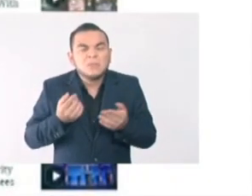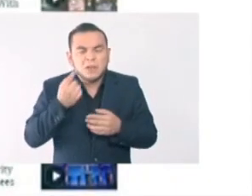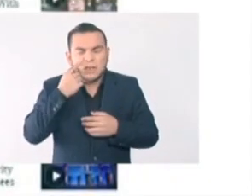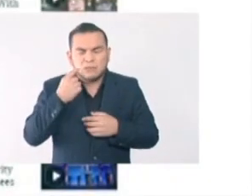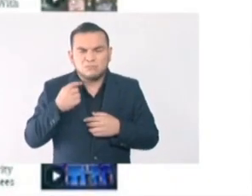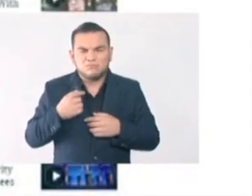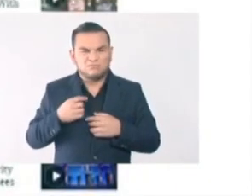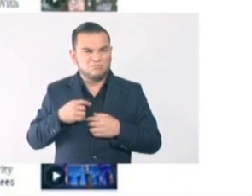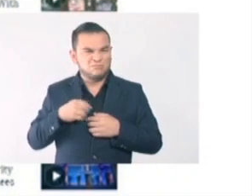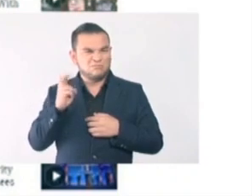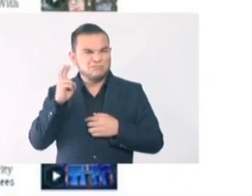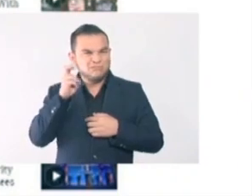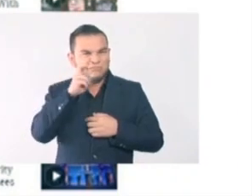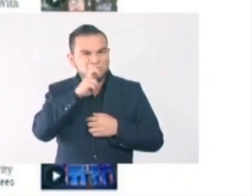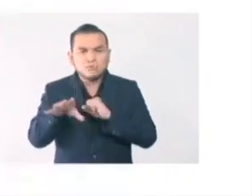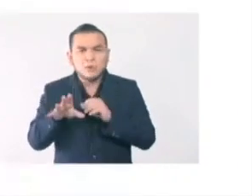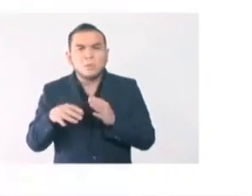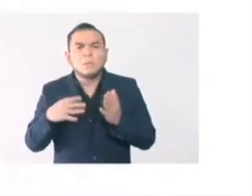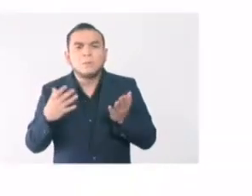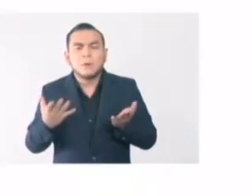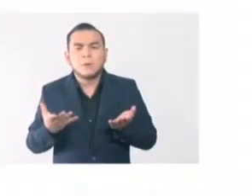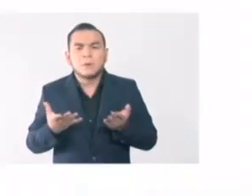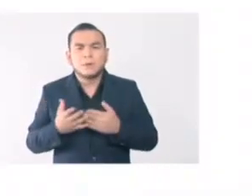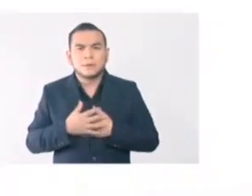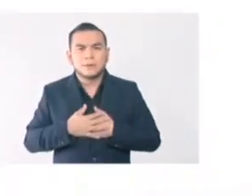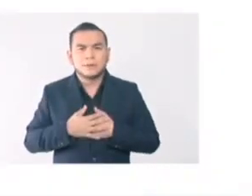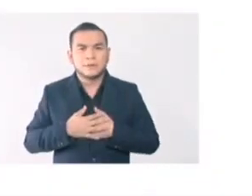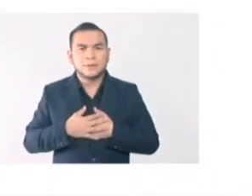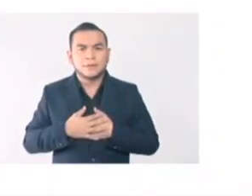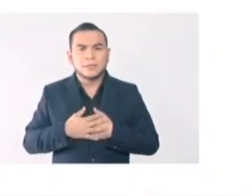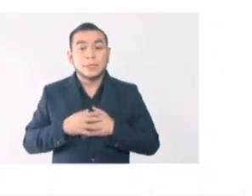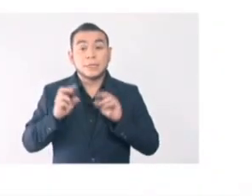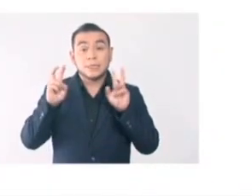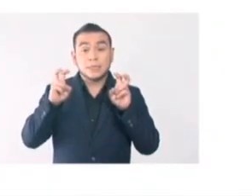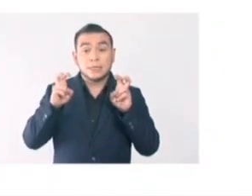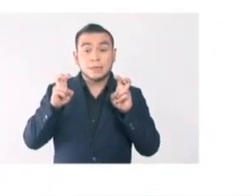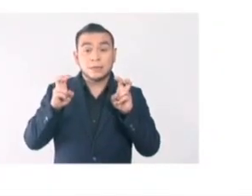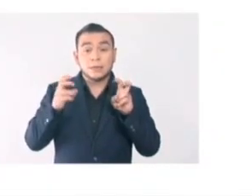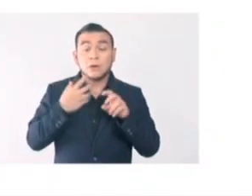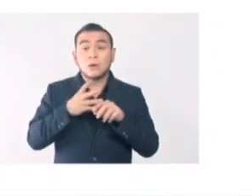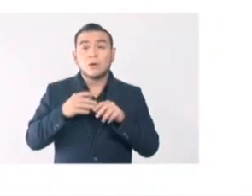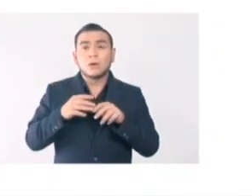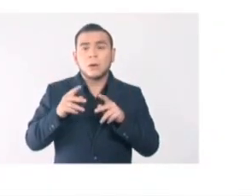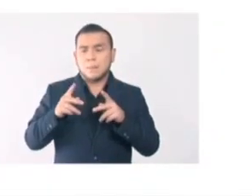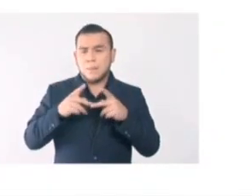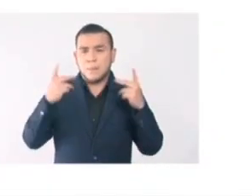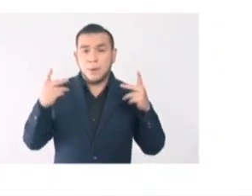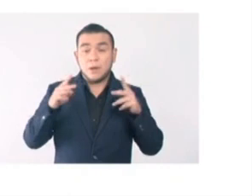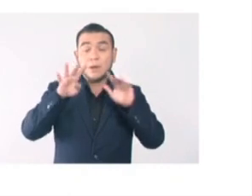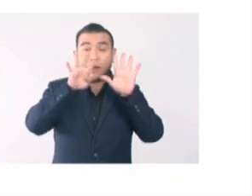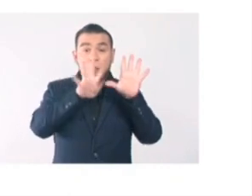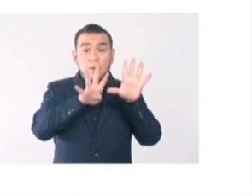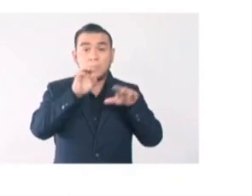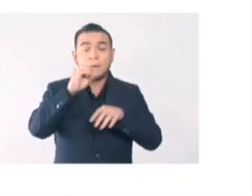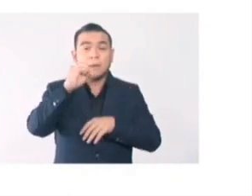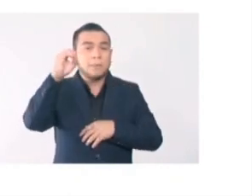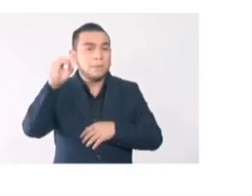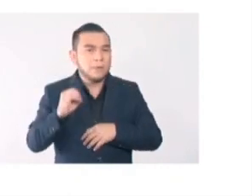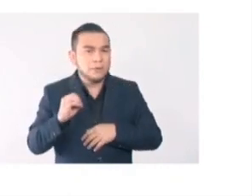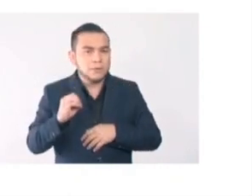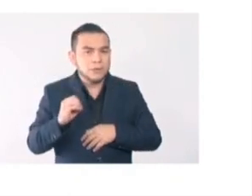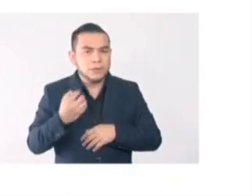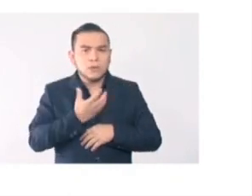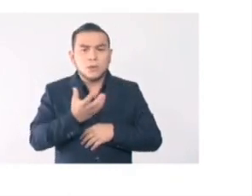pasando los titulares, que ahí pueden ver Washington Post, todas hablan de 90% y fácil